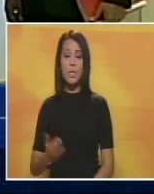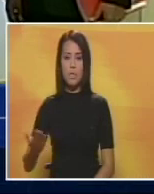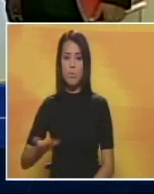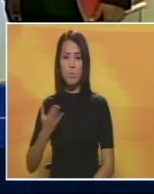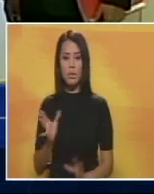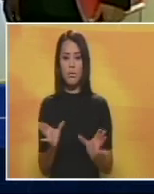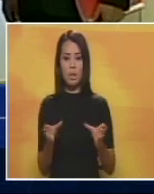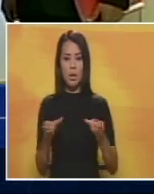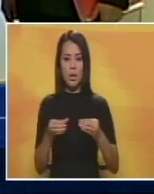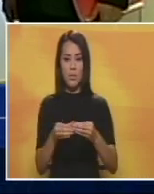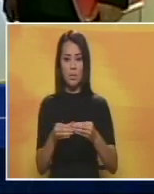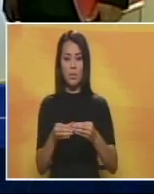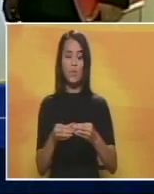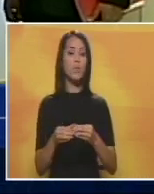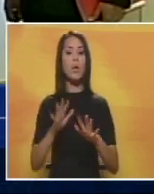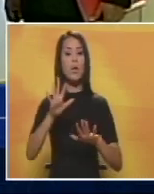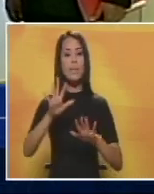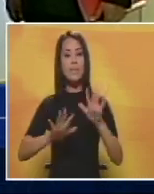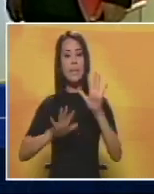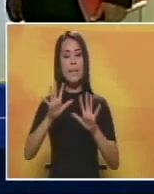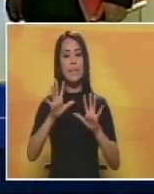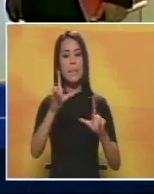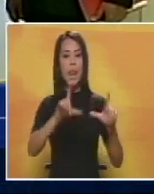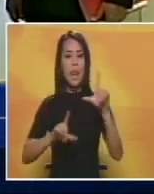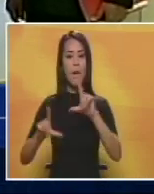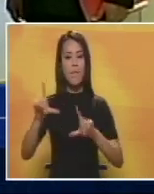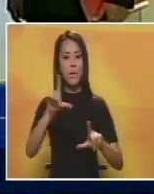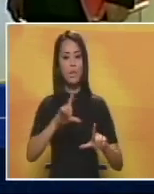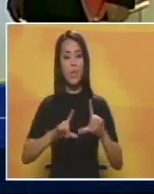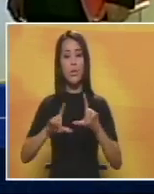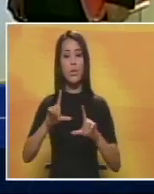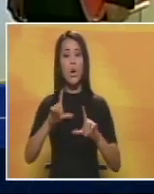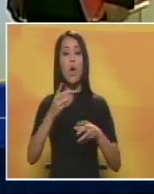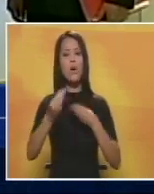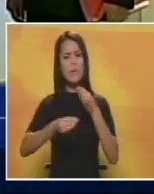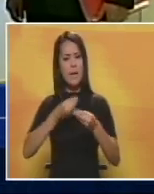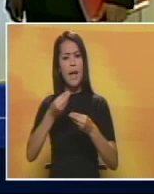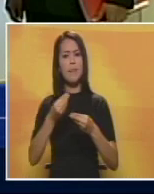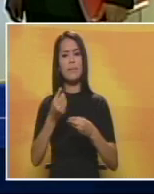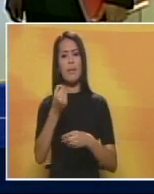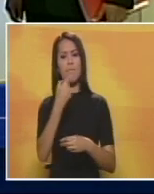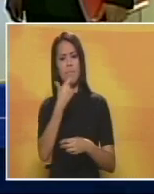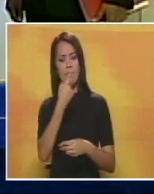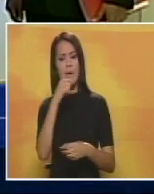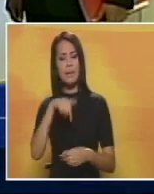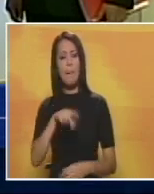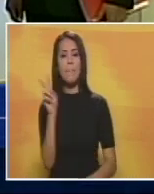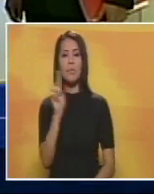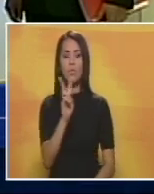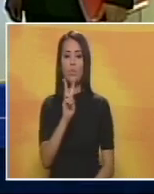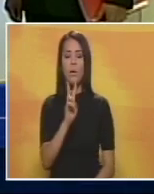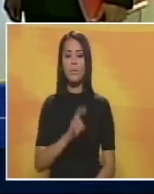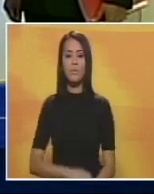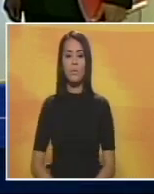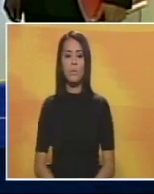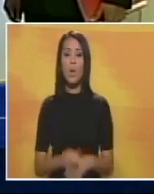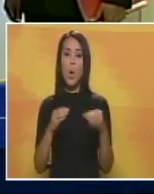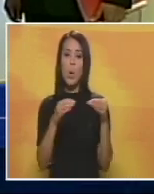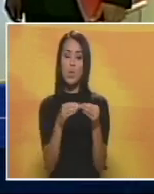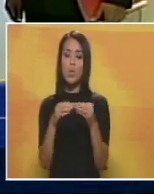importante reunión con los 15 laboratorios que producen medicamentos en Venezuela, con las cámaras de droguería, con las